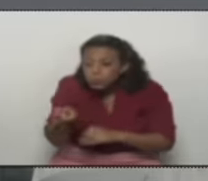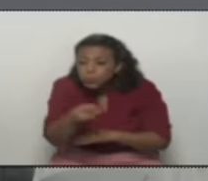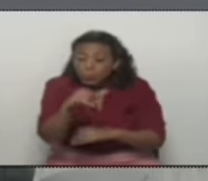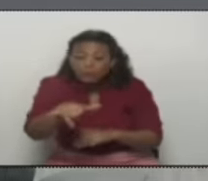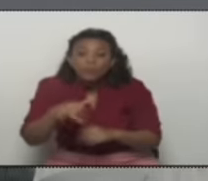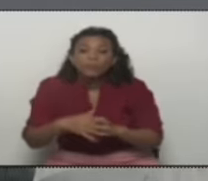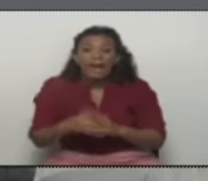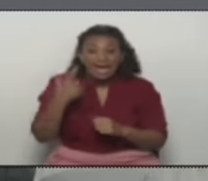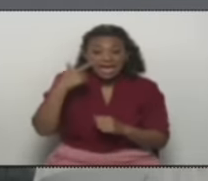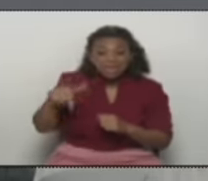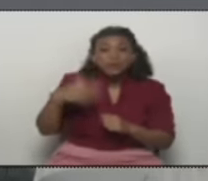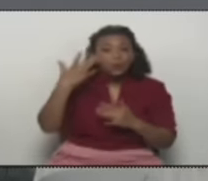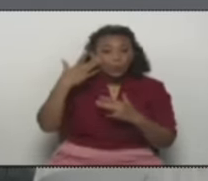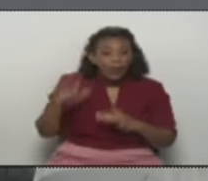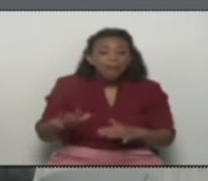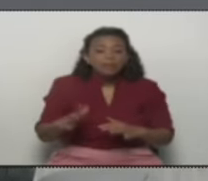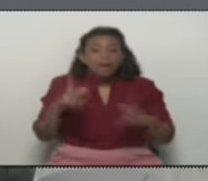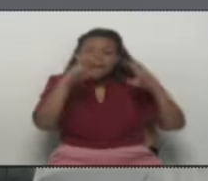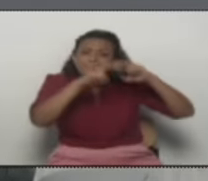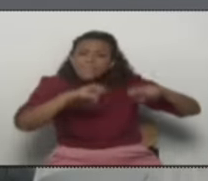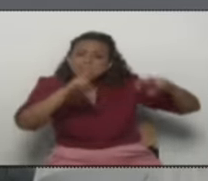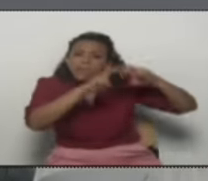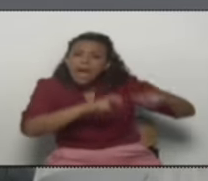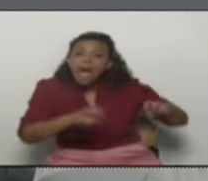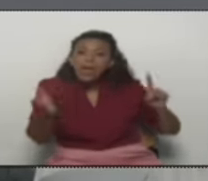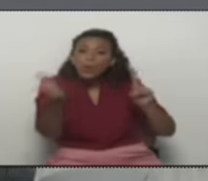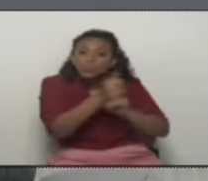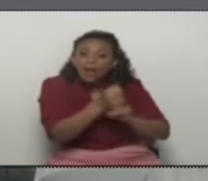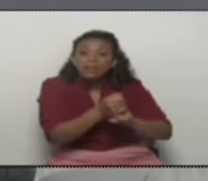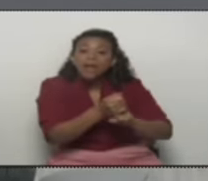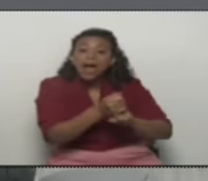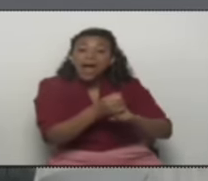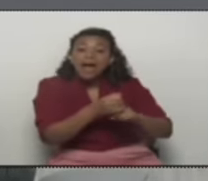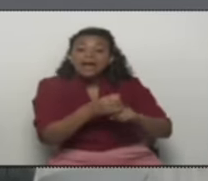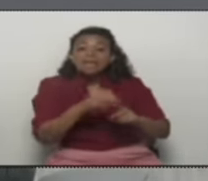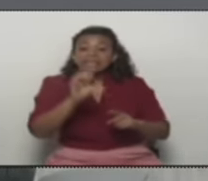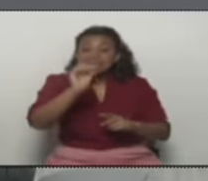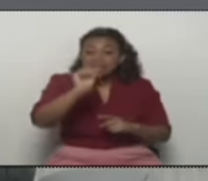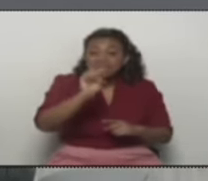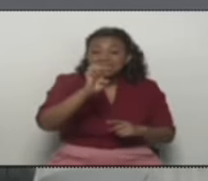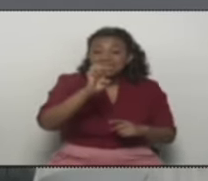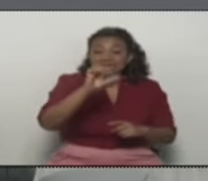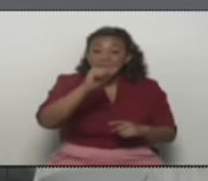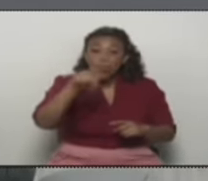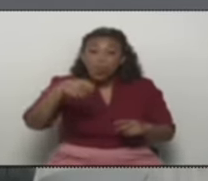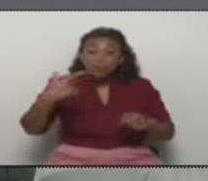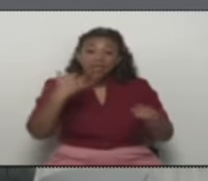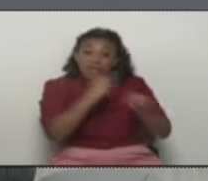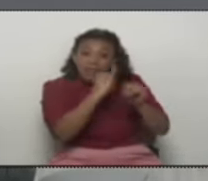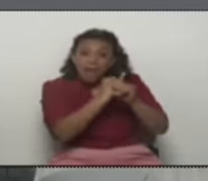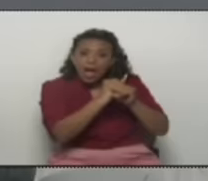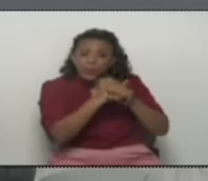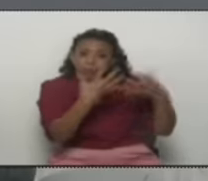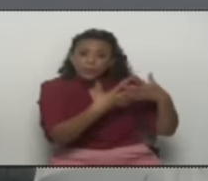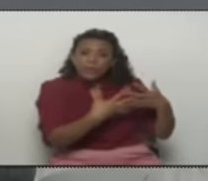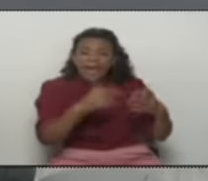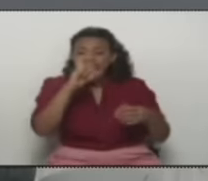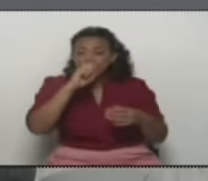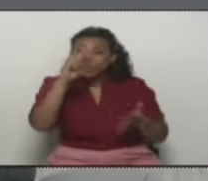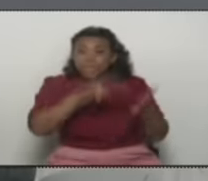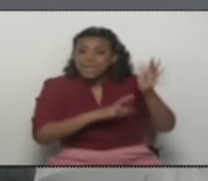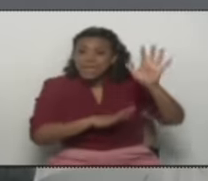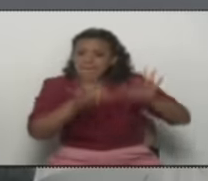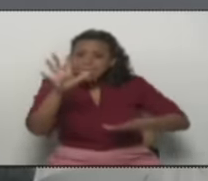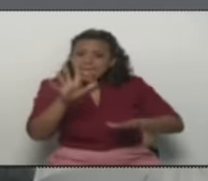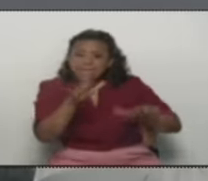por eso. Entonces nosotros nos pusimos a investigar y encontramos que Go Security, que es un grupo también de activistas, en el año 2015, en